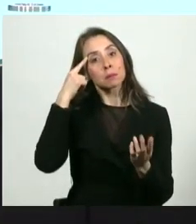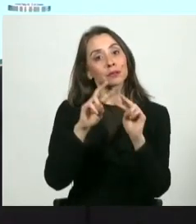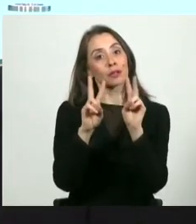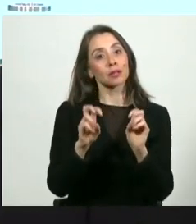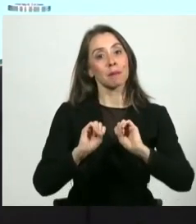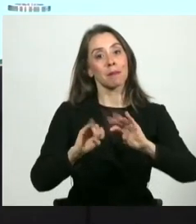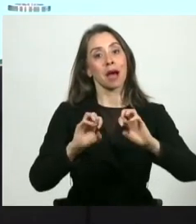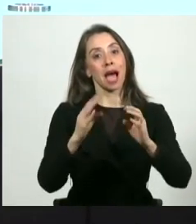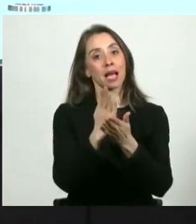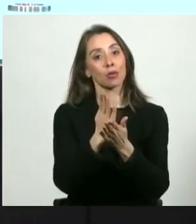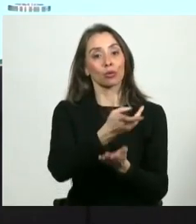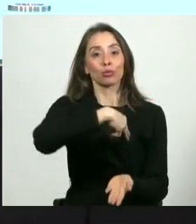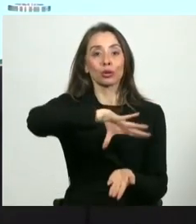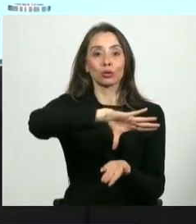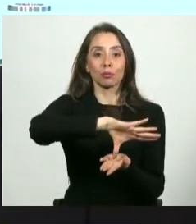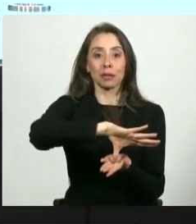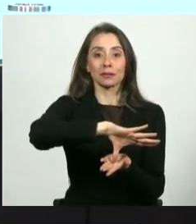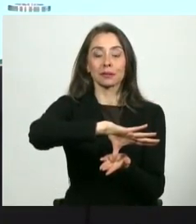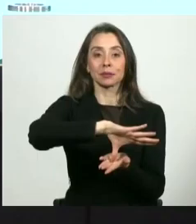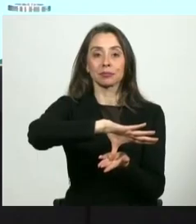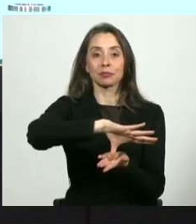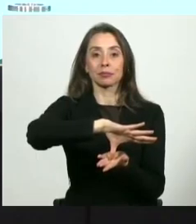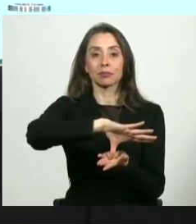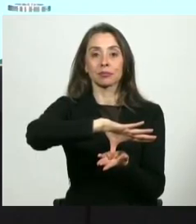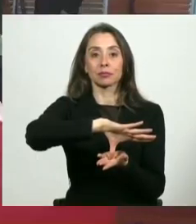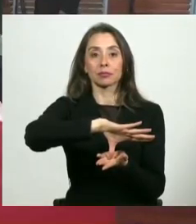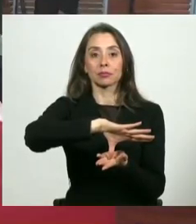de la educación en nuestro país, específicamente